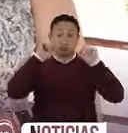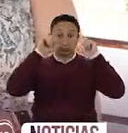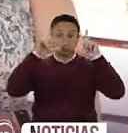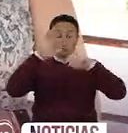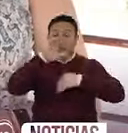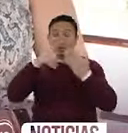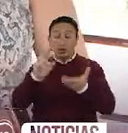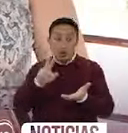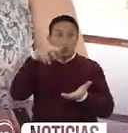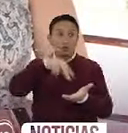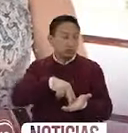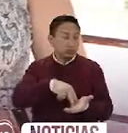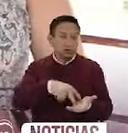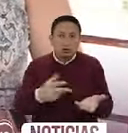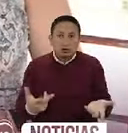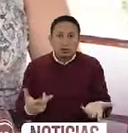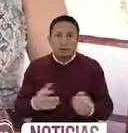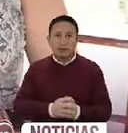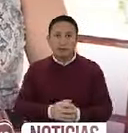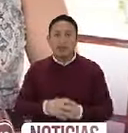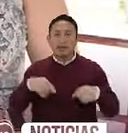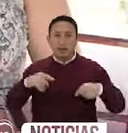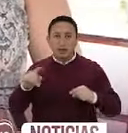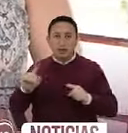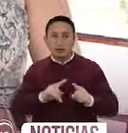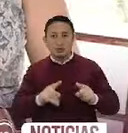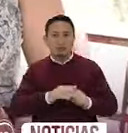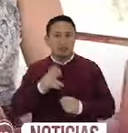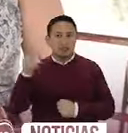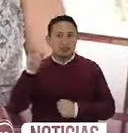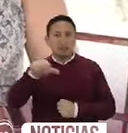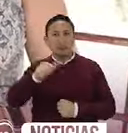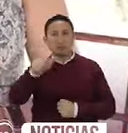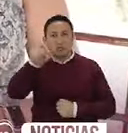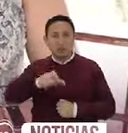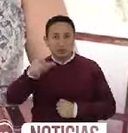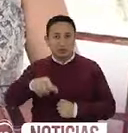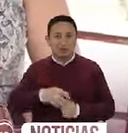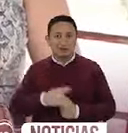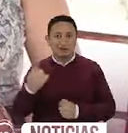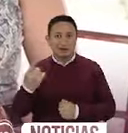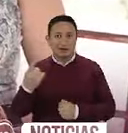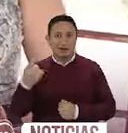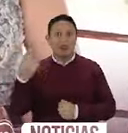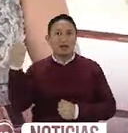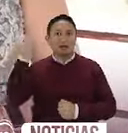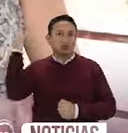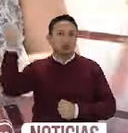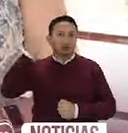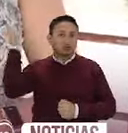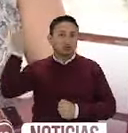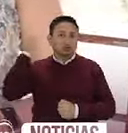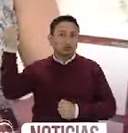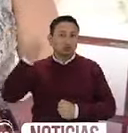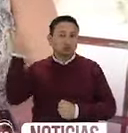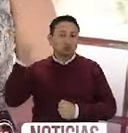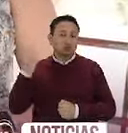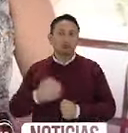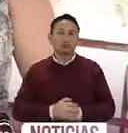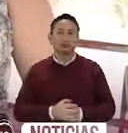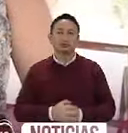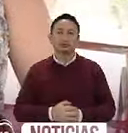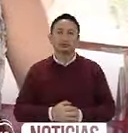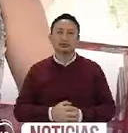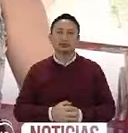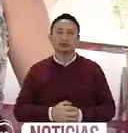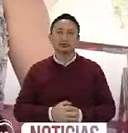que escuchamos y avanzaron también a escuchar a otros vecinos que tienen otra alarma cercana y empezaron a hacer sonar todas las alarmas que hay